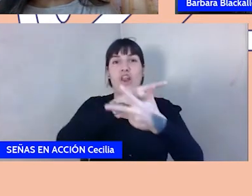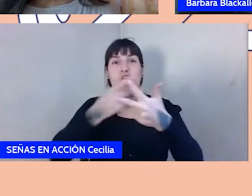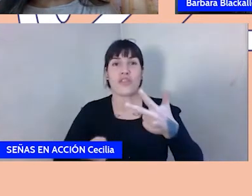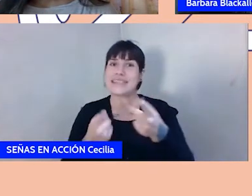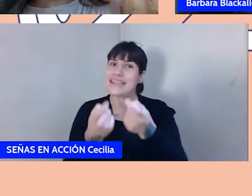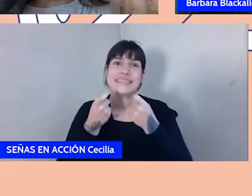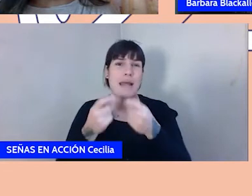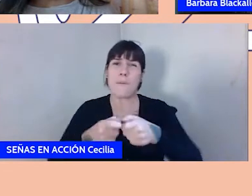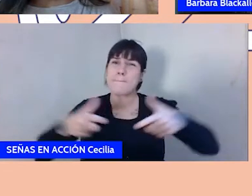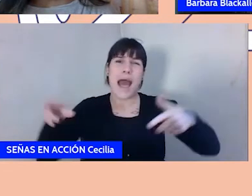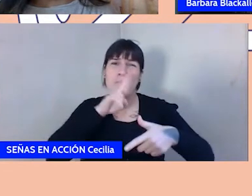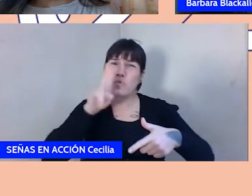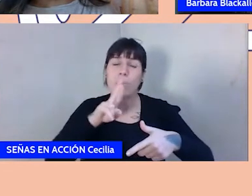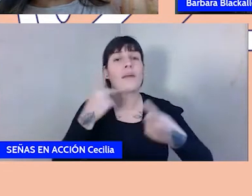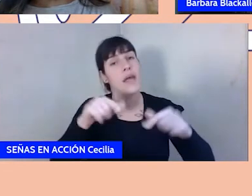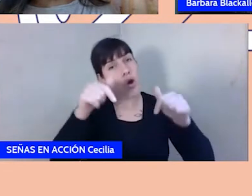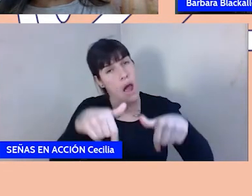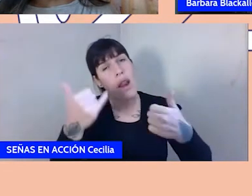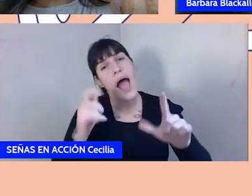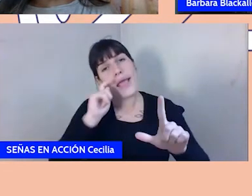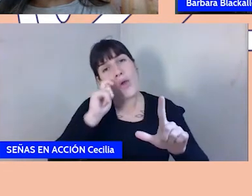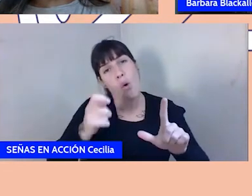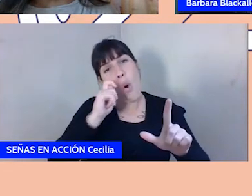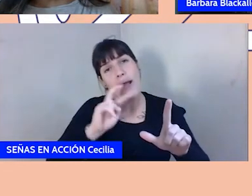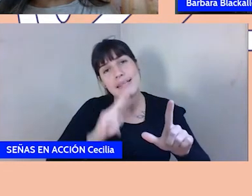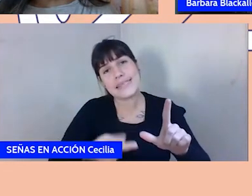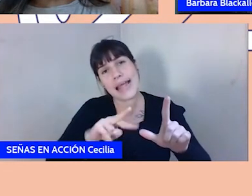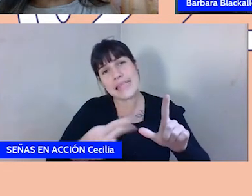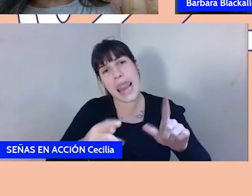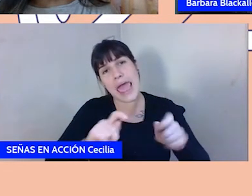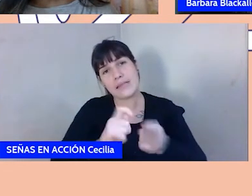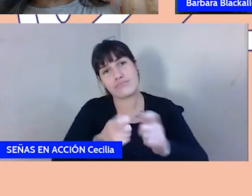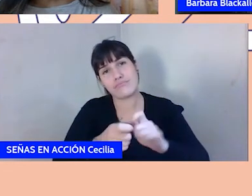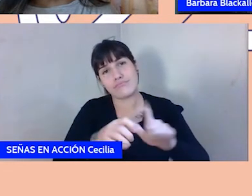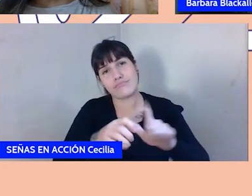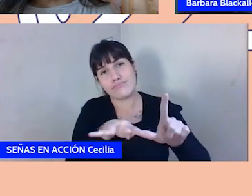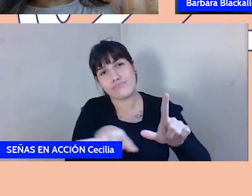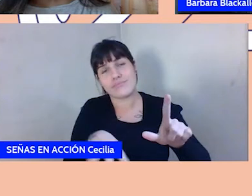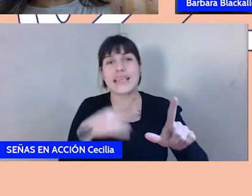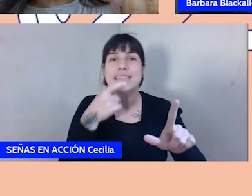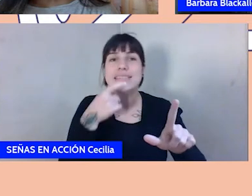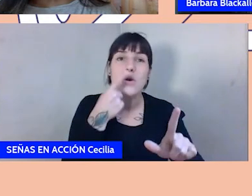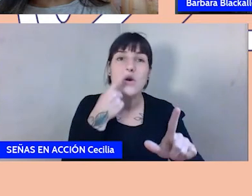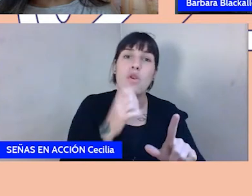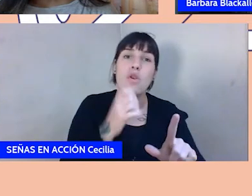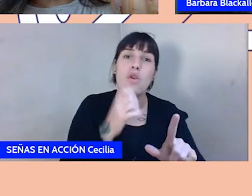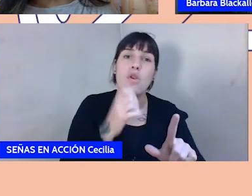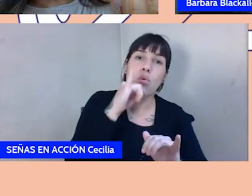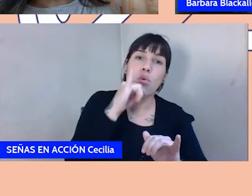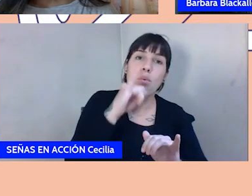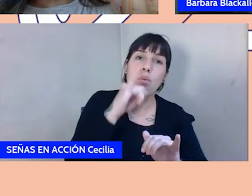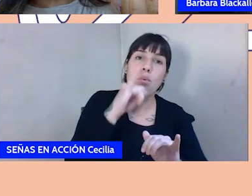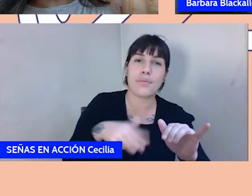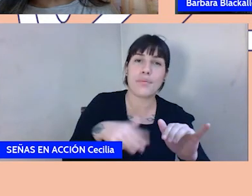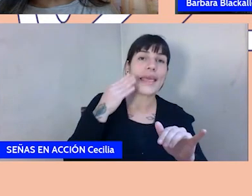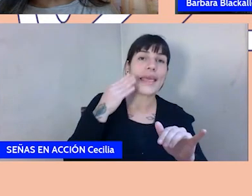de Google Translate y de tal suerte que si alguien publica una historia en inglés, la puede leer en cualquier idioma,